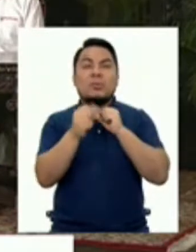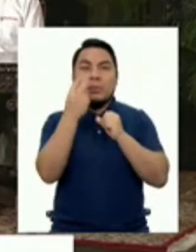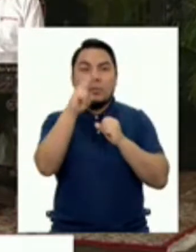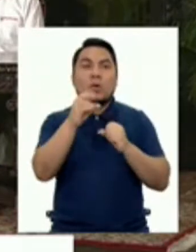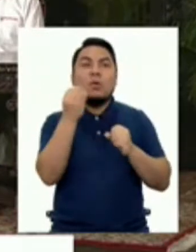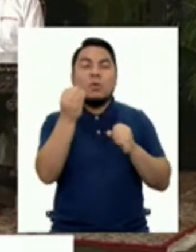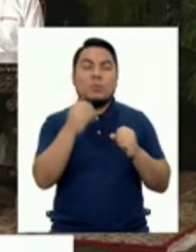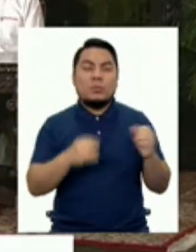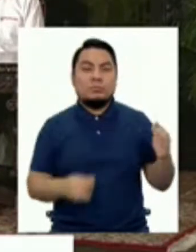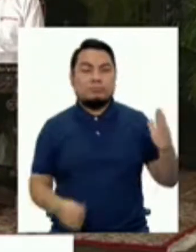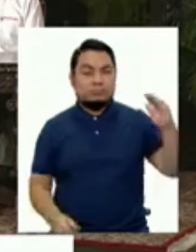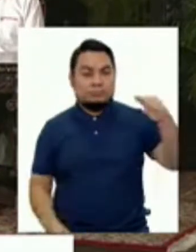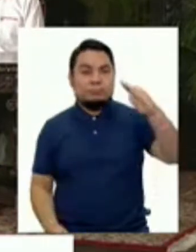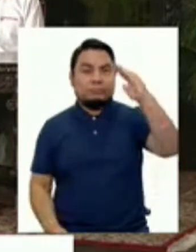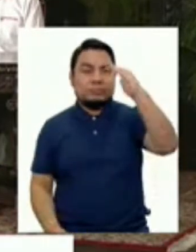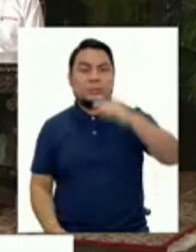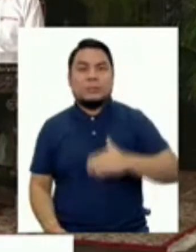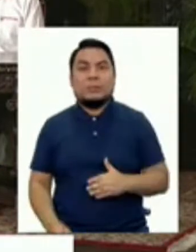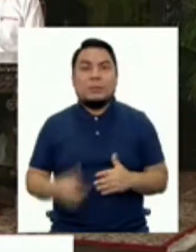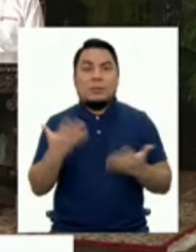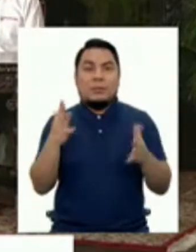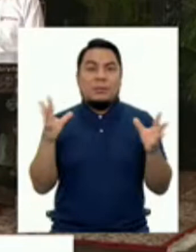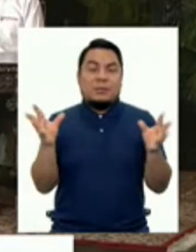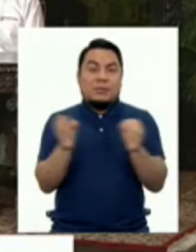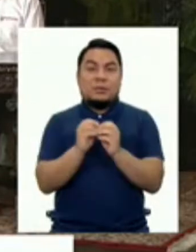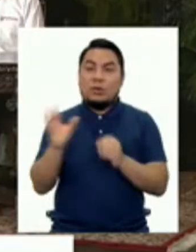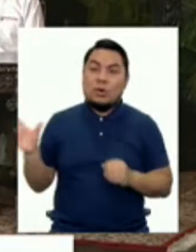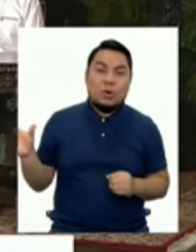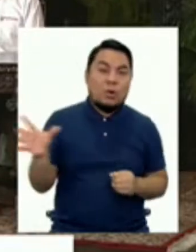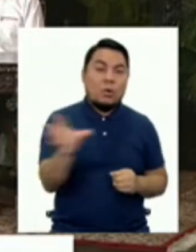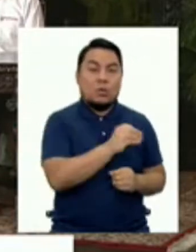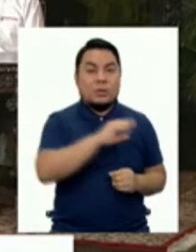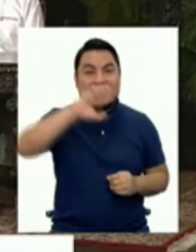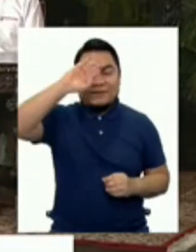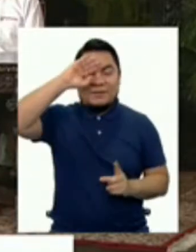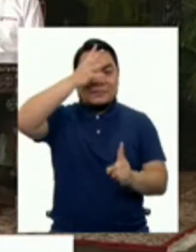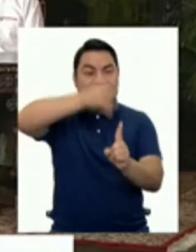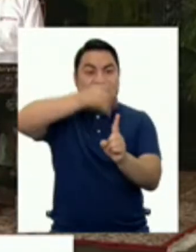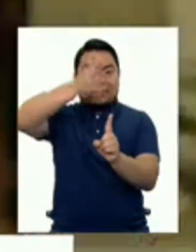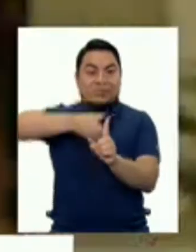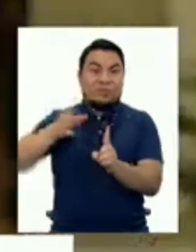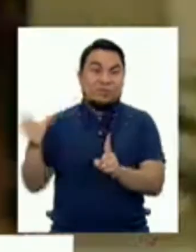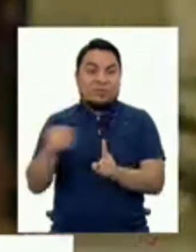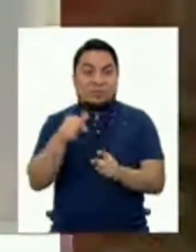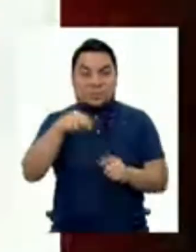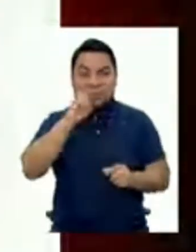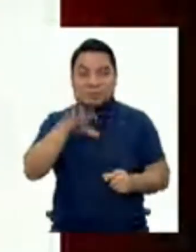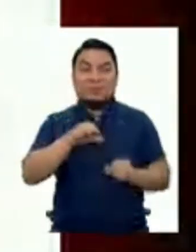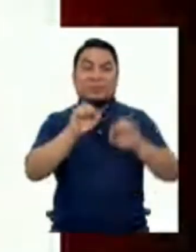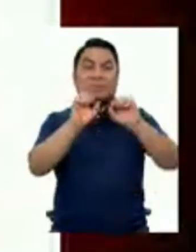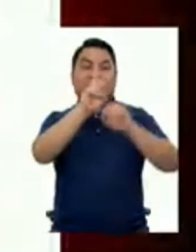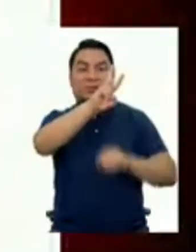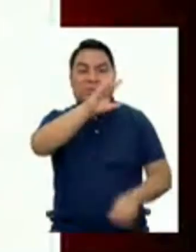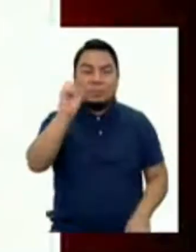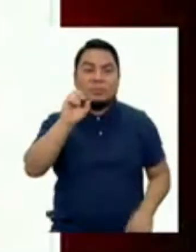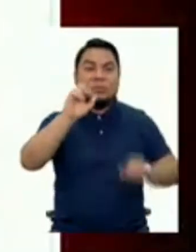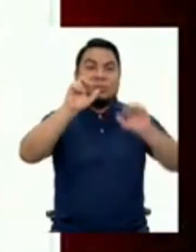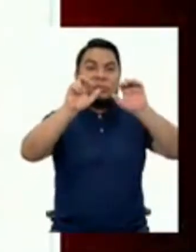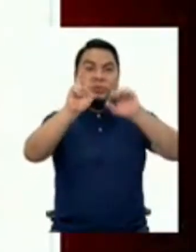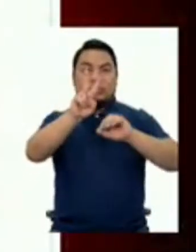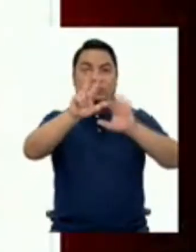tenemos que del total de casos positivos que son, y lo he dicho ahorita,